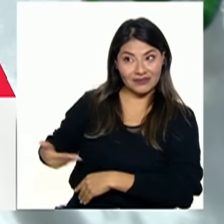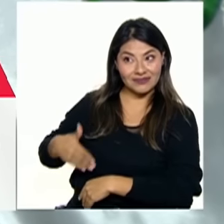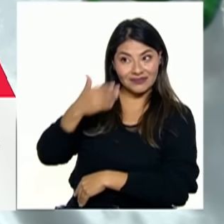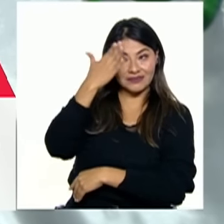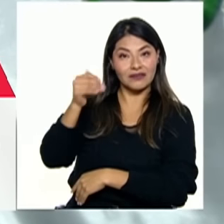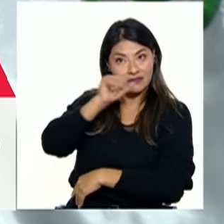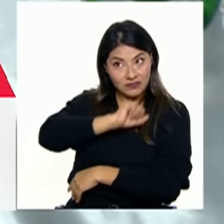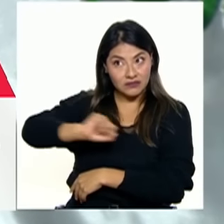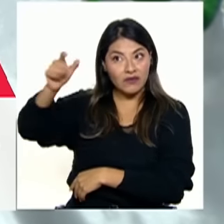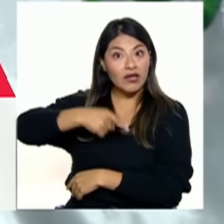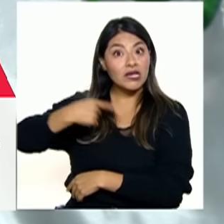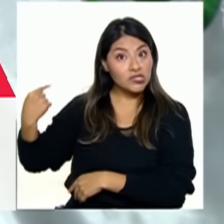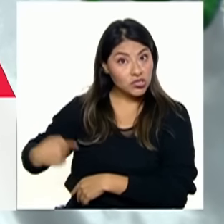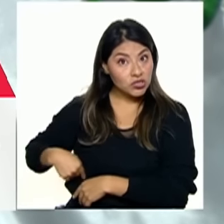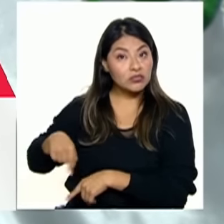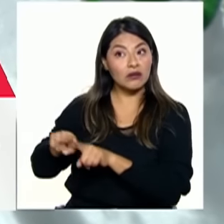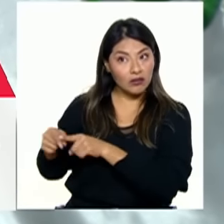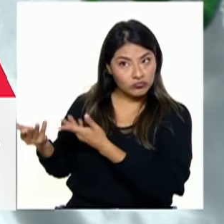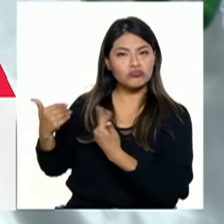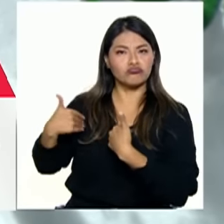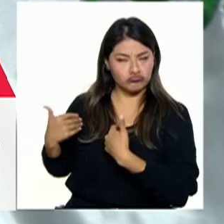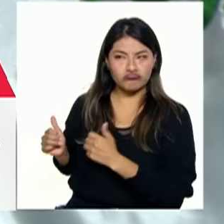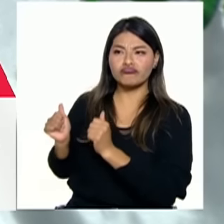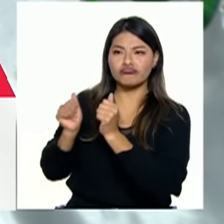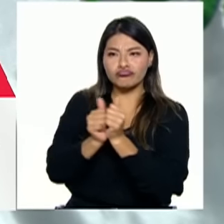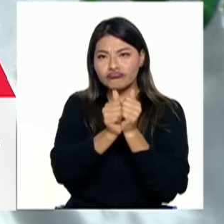acompañando conjuntamente con otros presidentes gremiales.